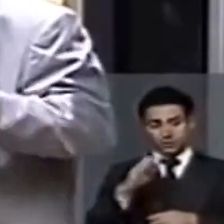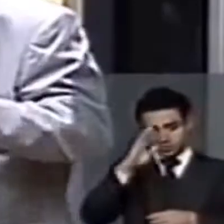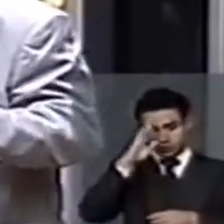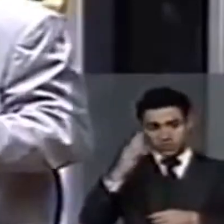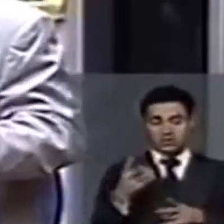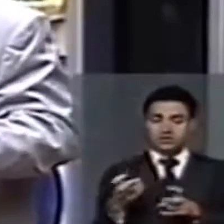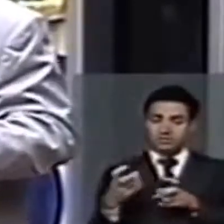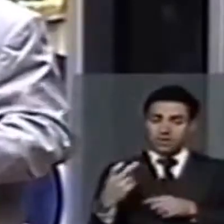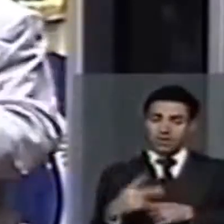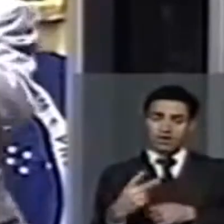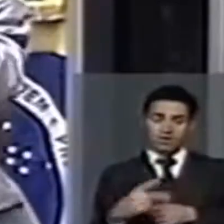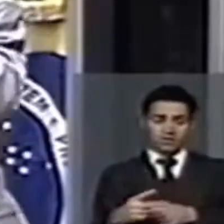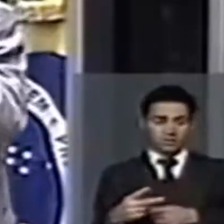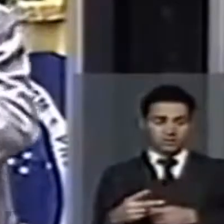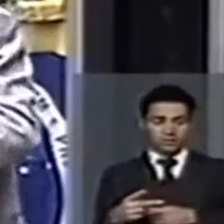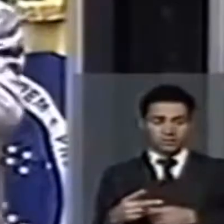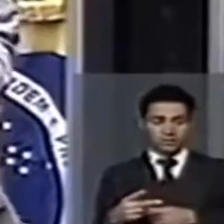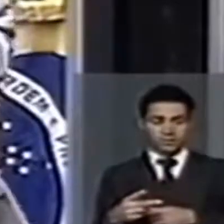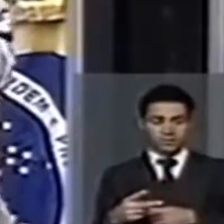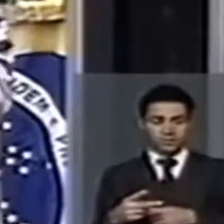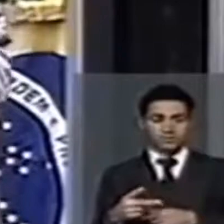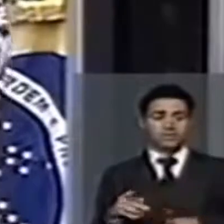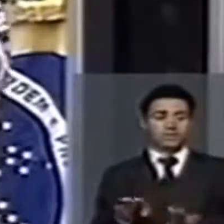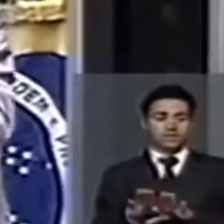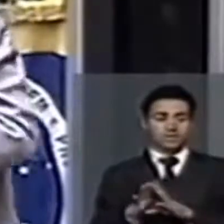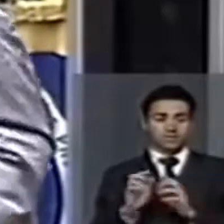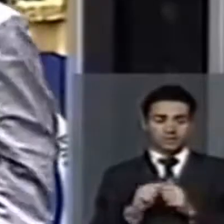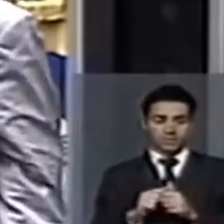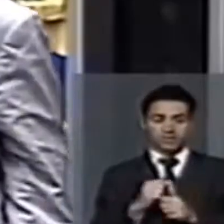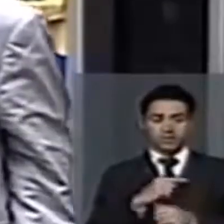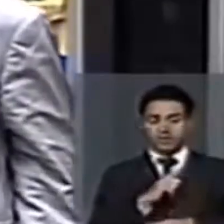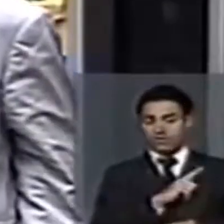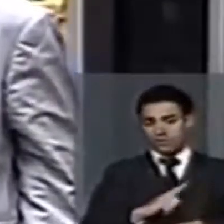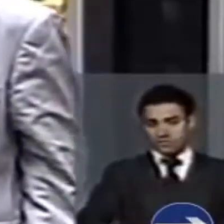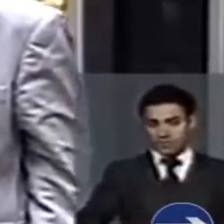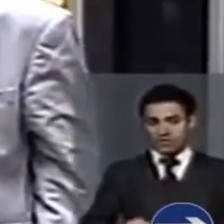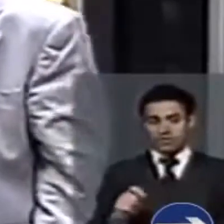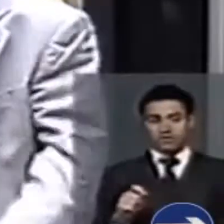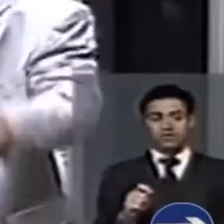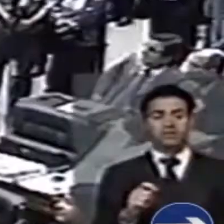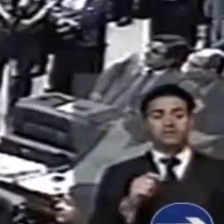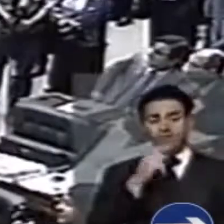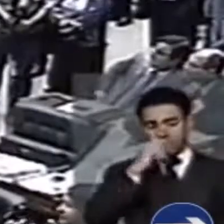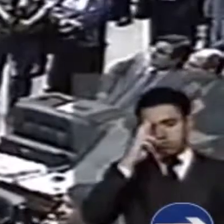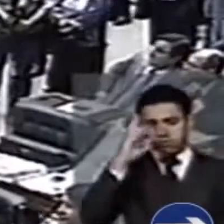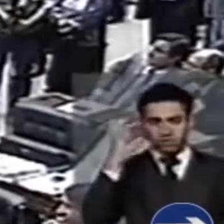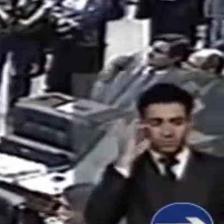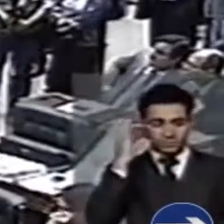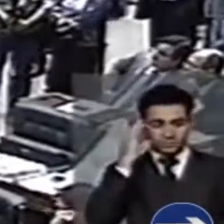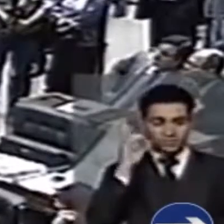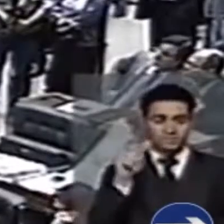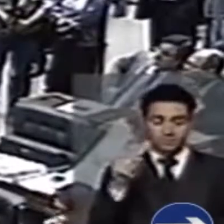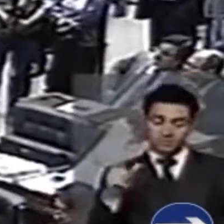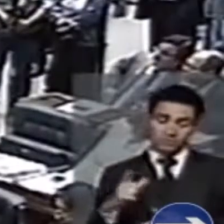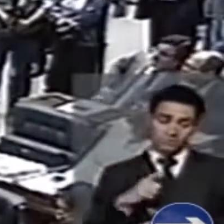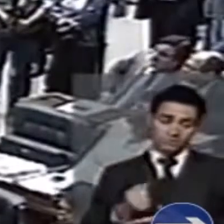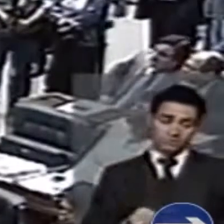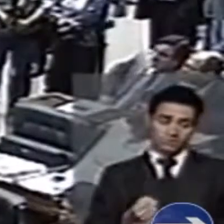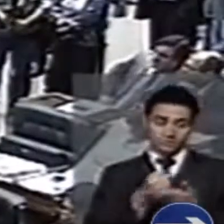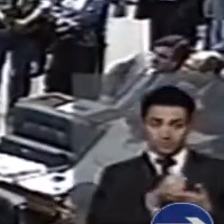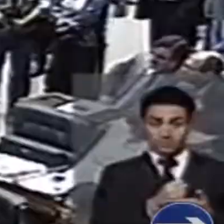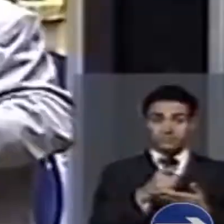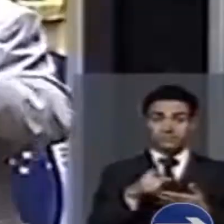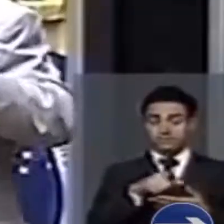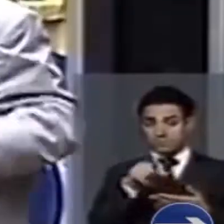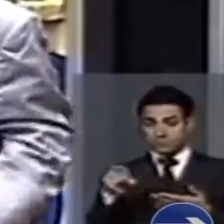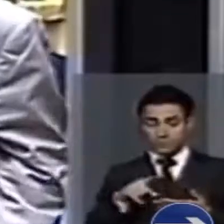en contubernio con el gobierno de la señora Dilma, que está apoyando que la vida de